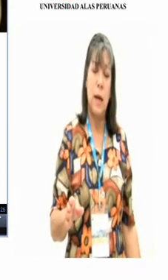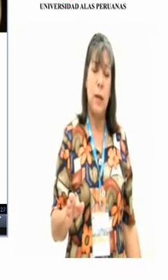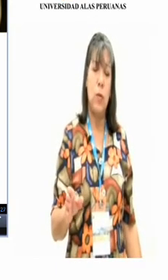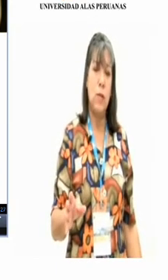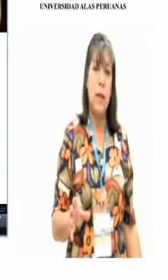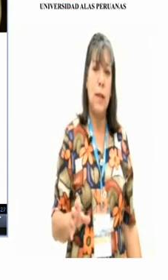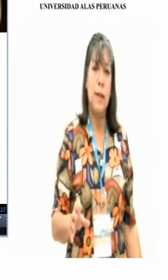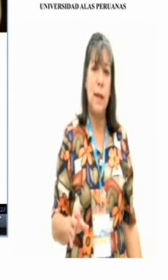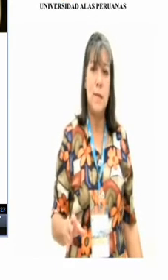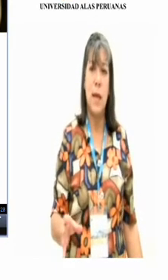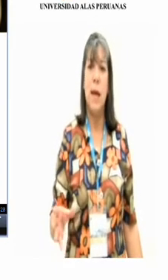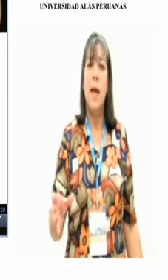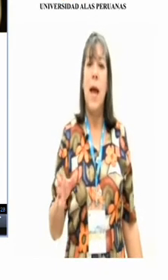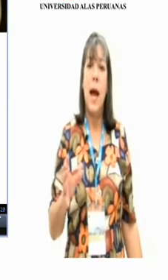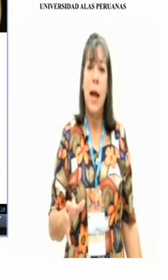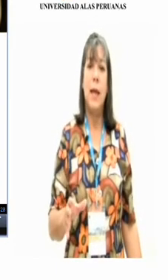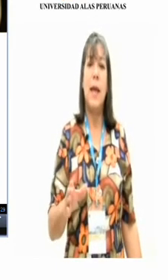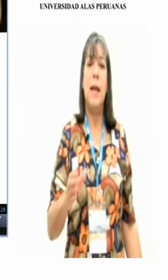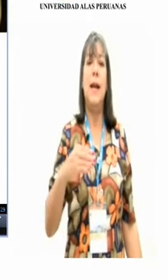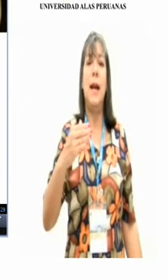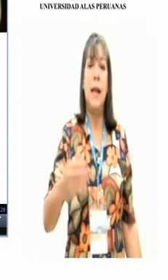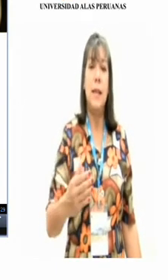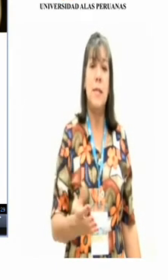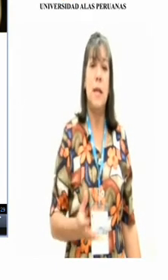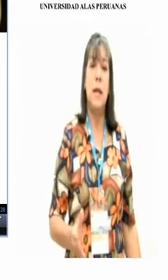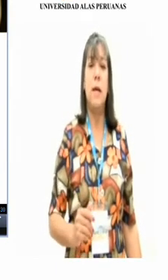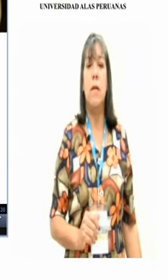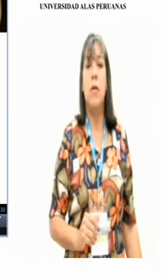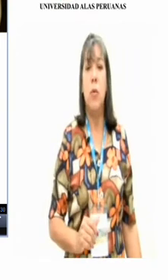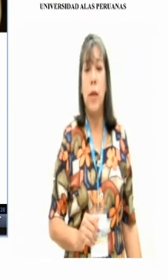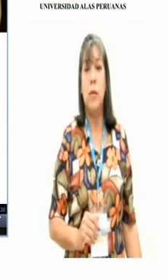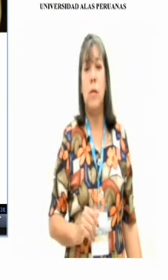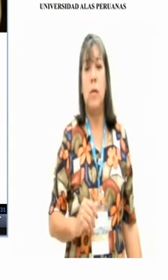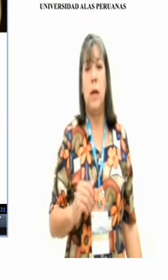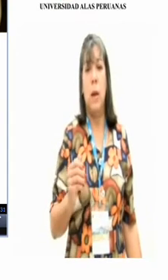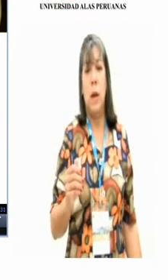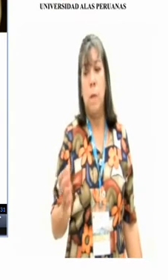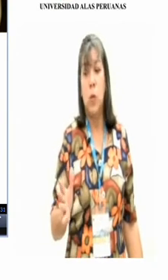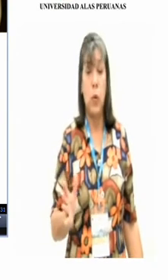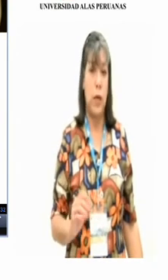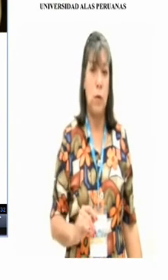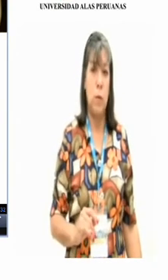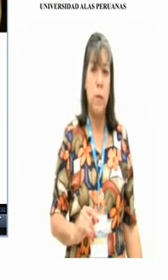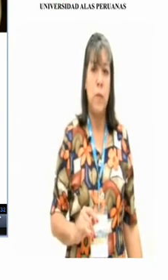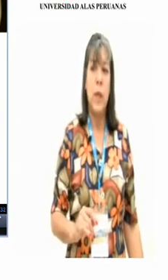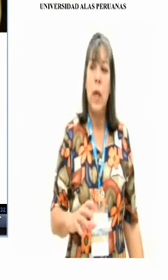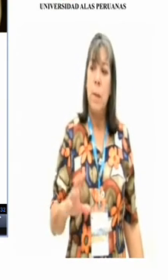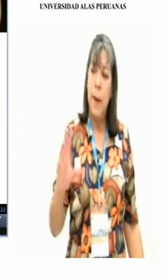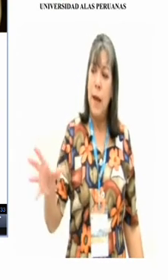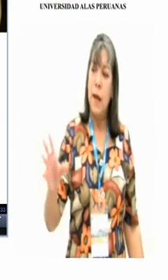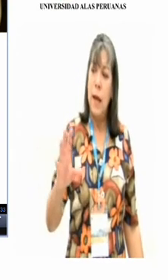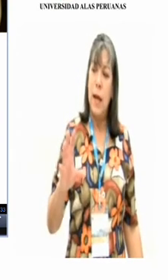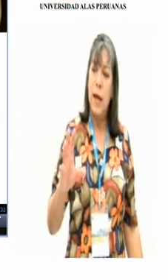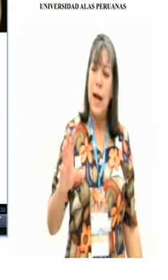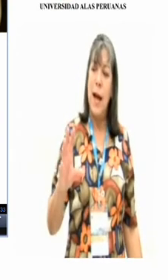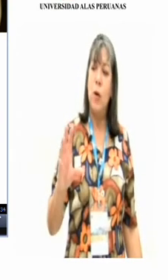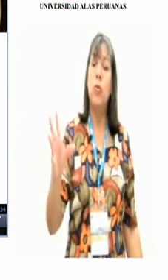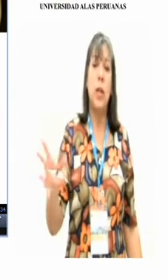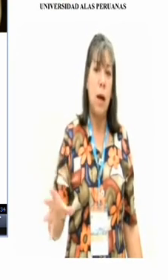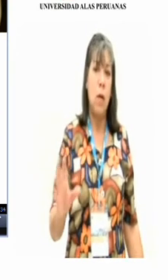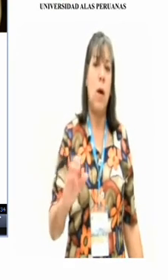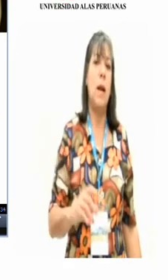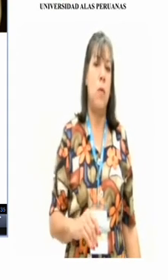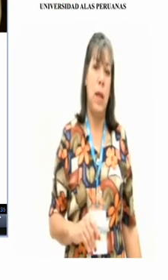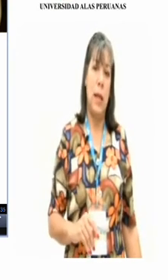en la educación a distancia hay que rediseñar nuestro currículo